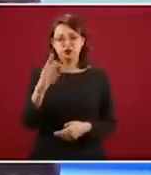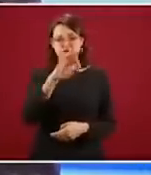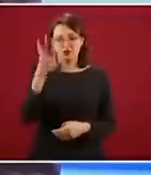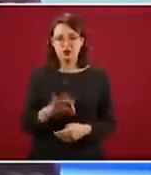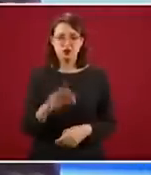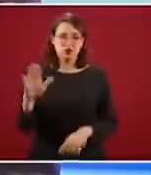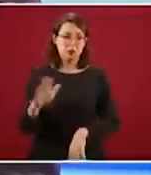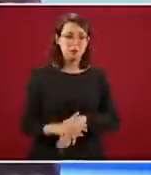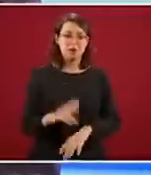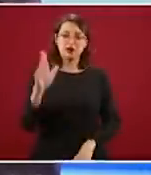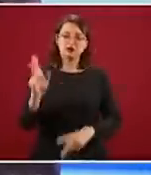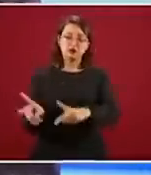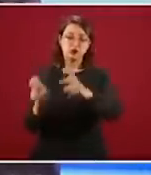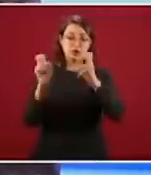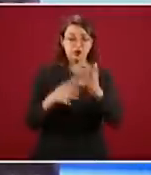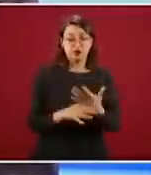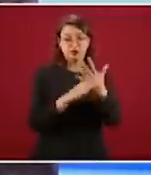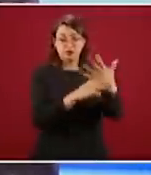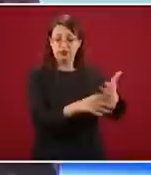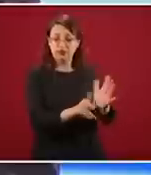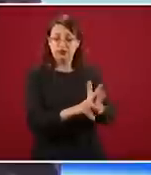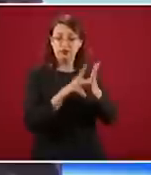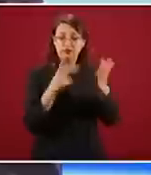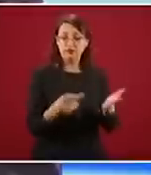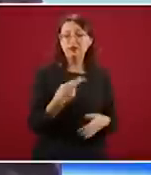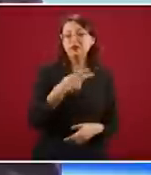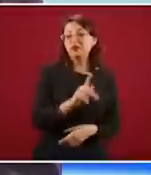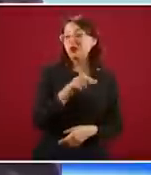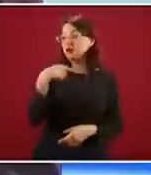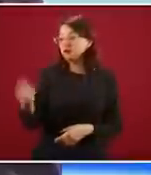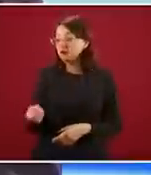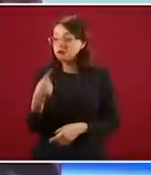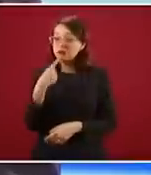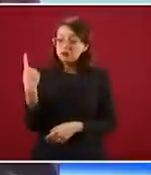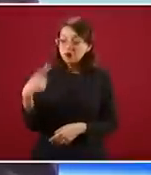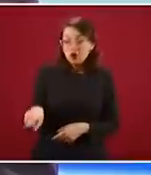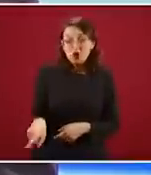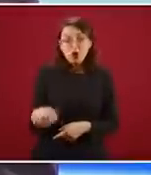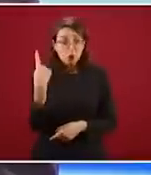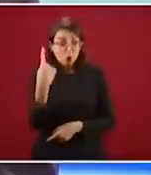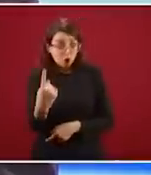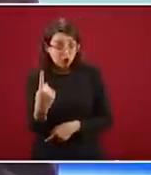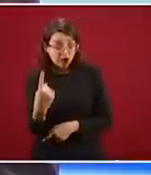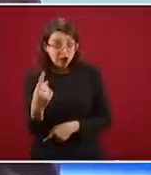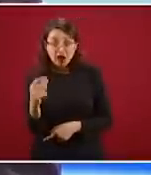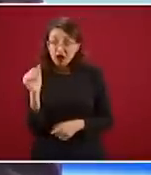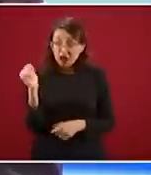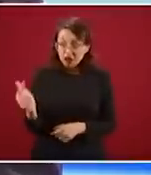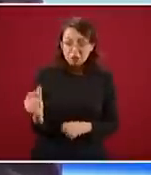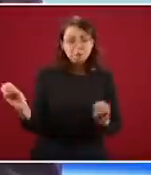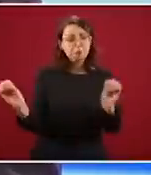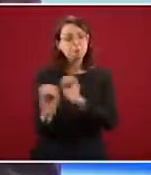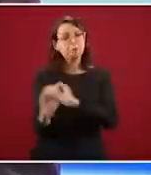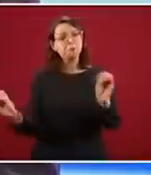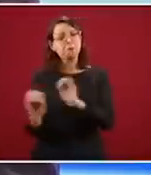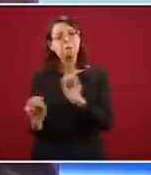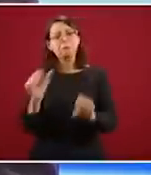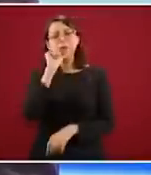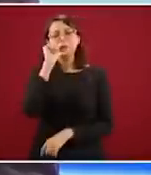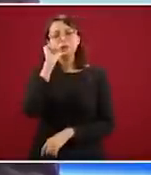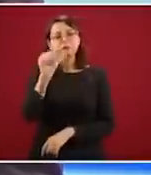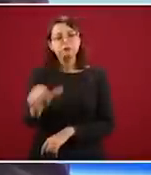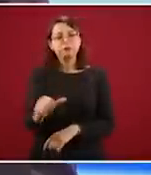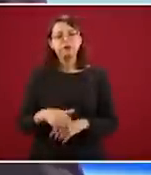55%. Sin embargo, en Coahuila no ha habido una sola denuncia en el año hasta el mes de noviembre por robo de